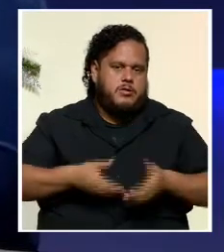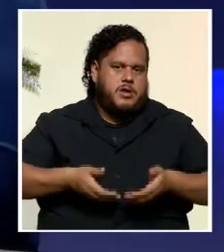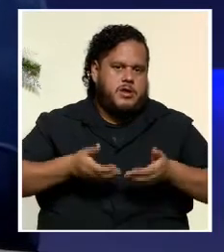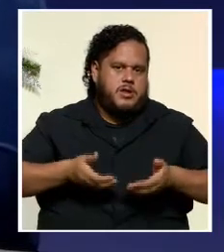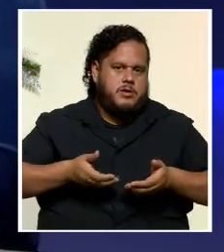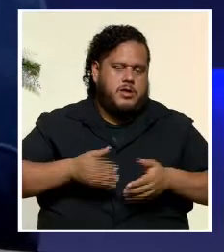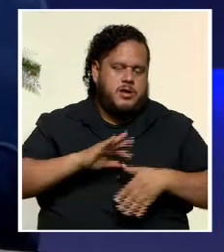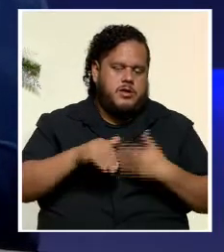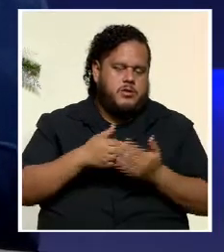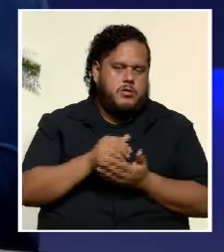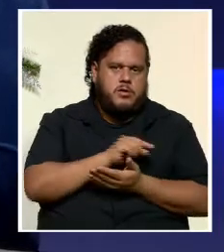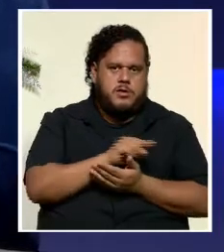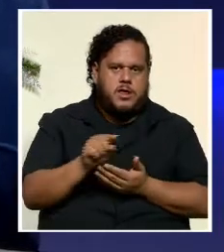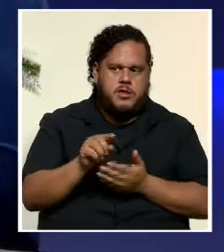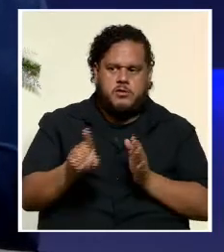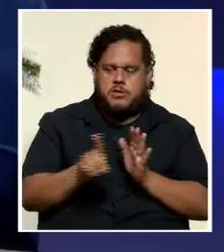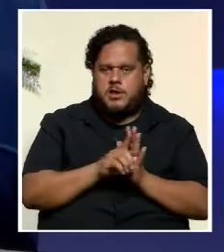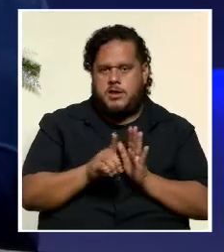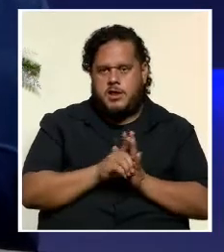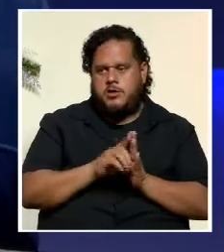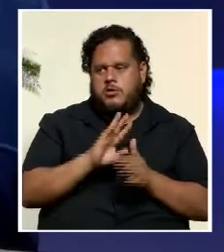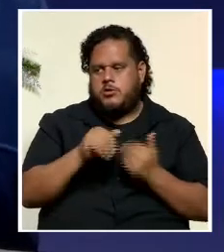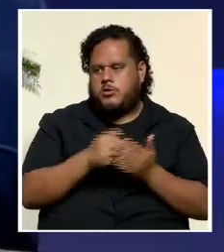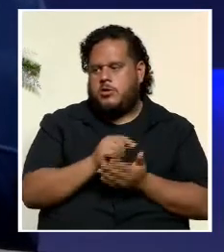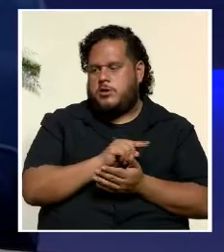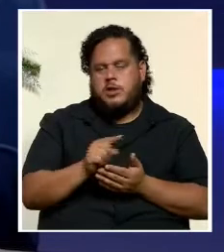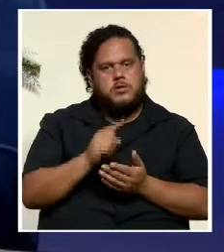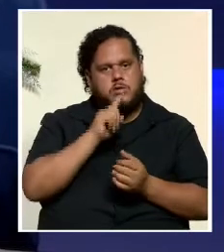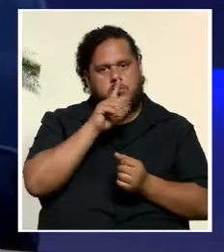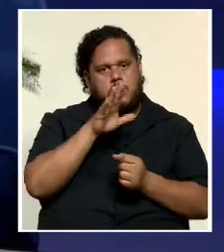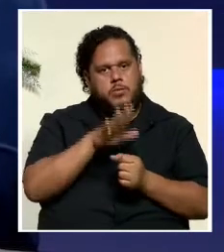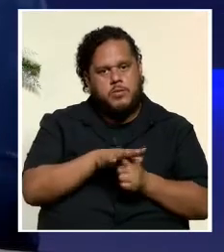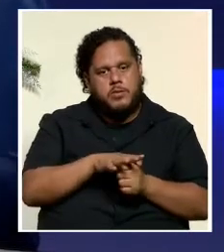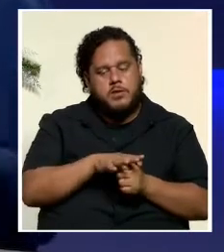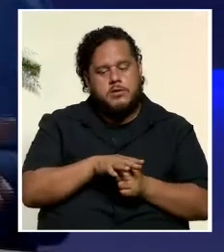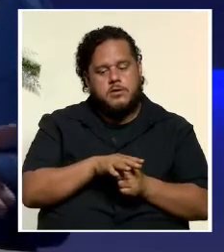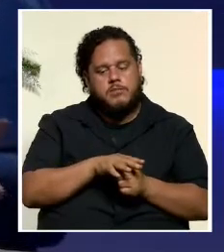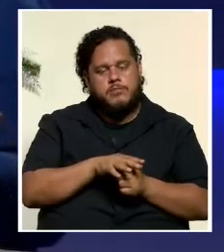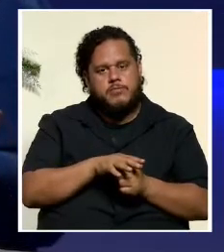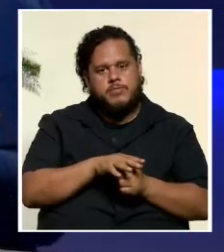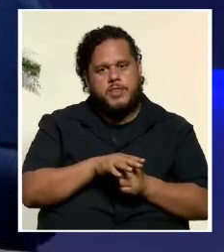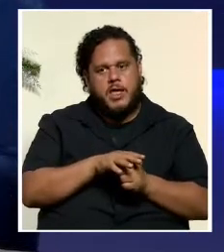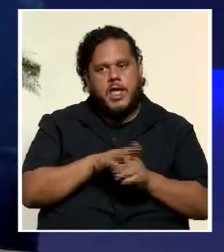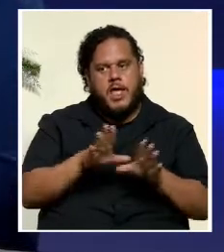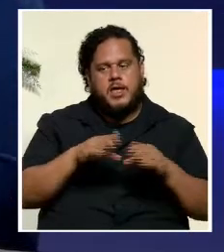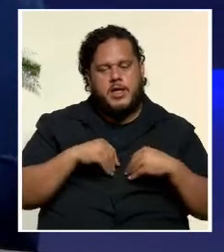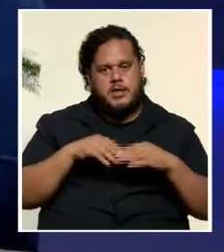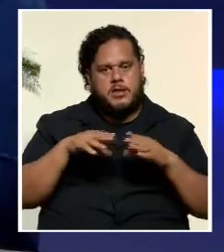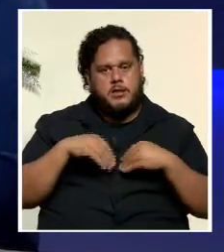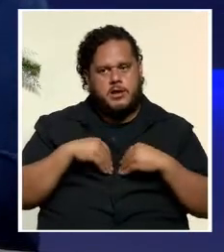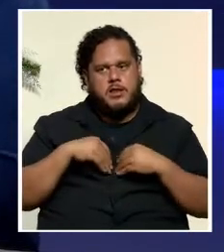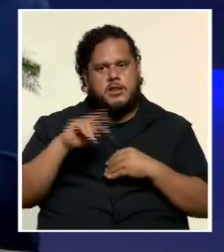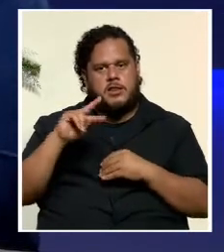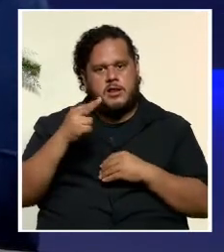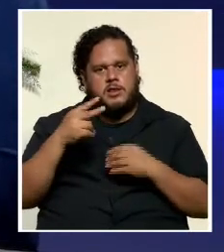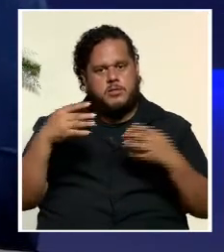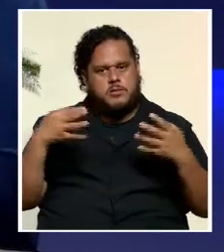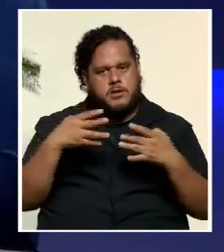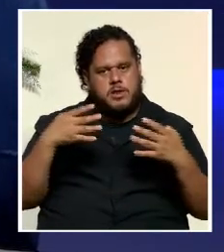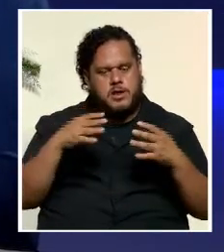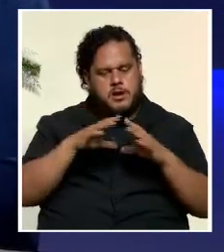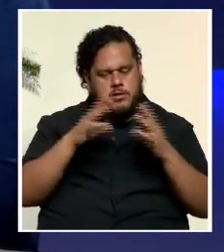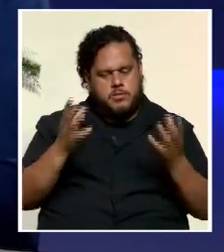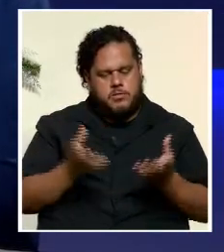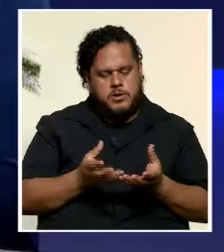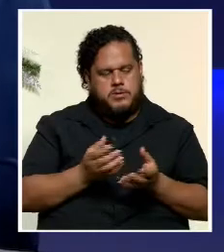todos estos derechos y estos compromisos que se adquirieron desde la Segunda Guerra Mundial. Claro. Lo